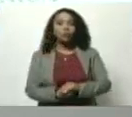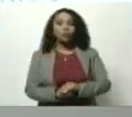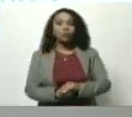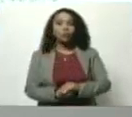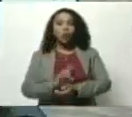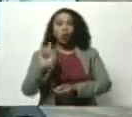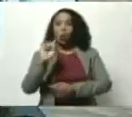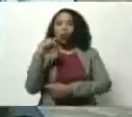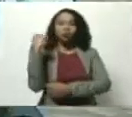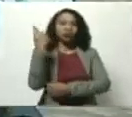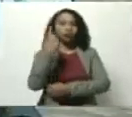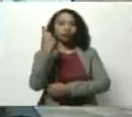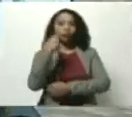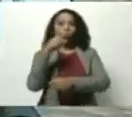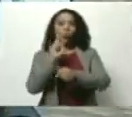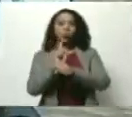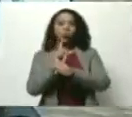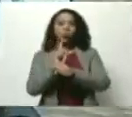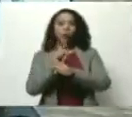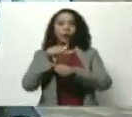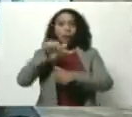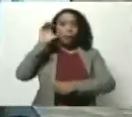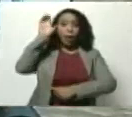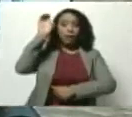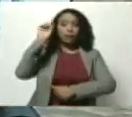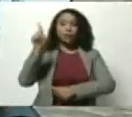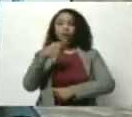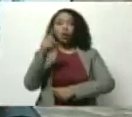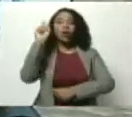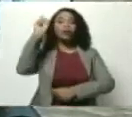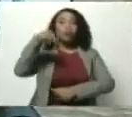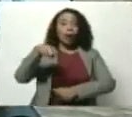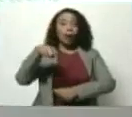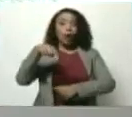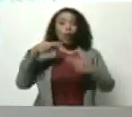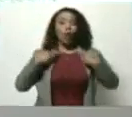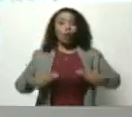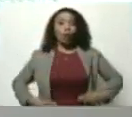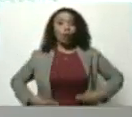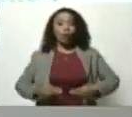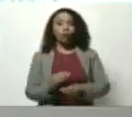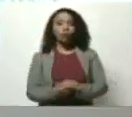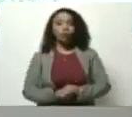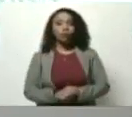no solamente al país sino también a la humanidad